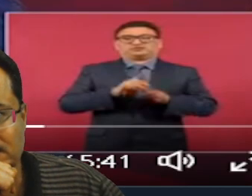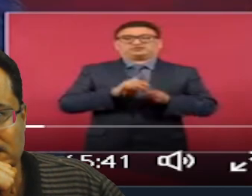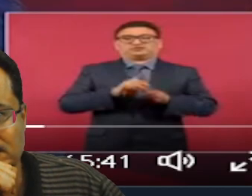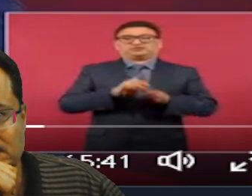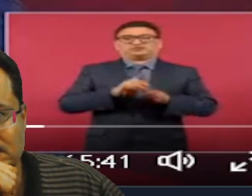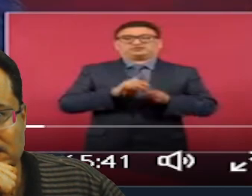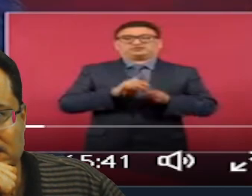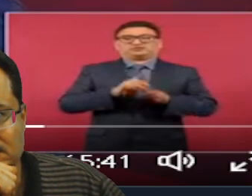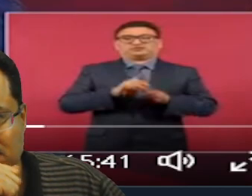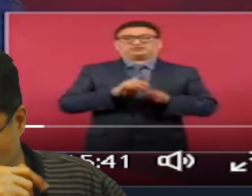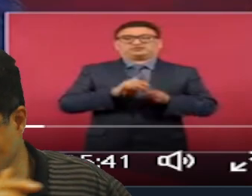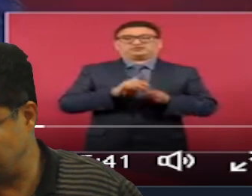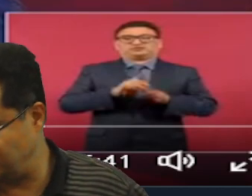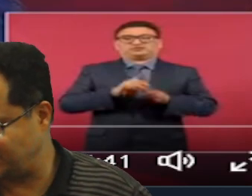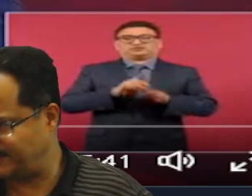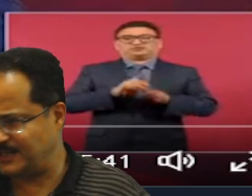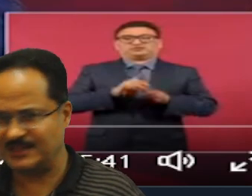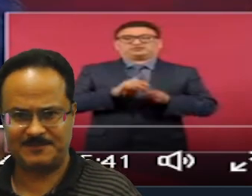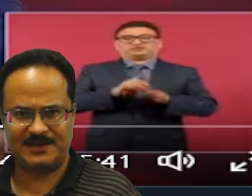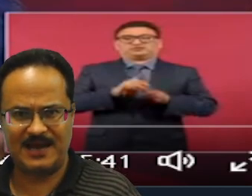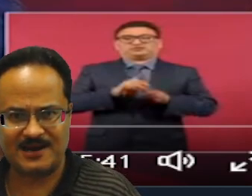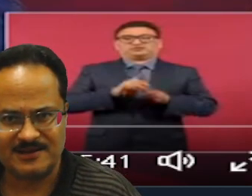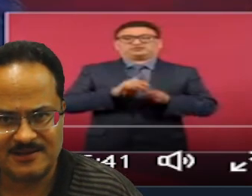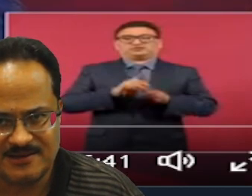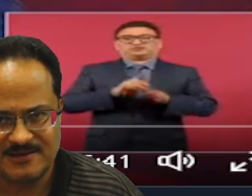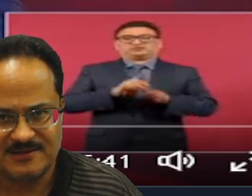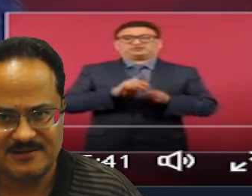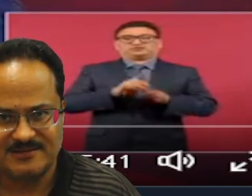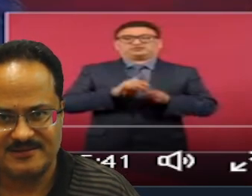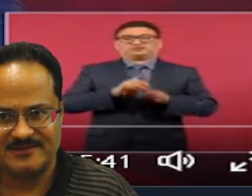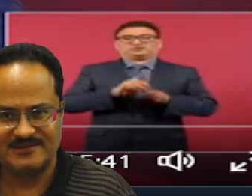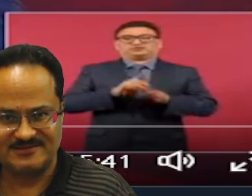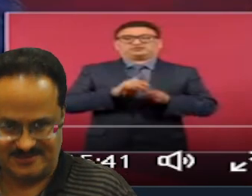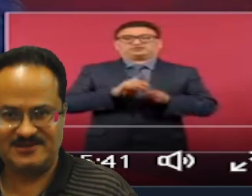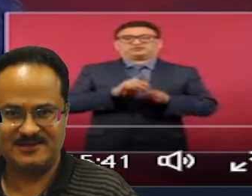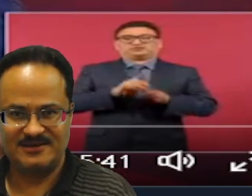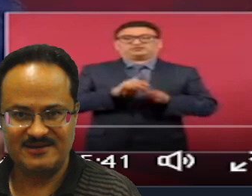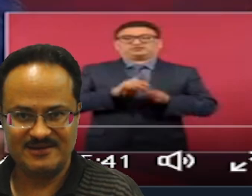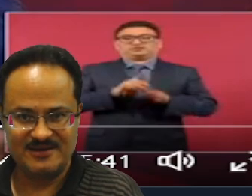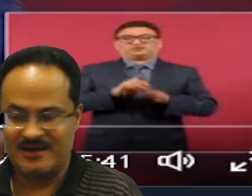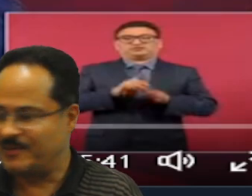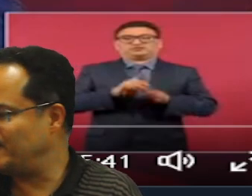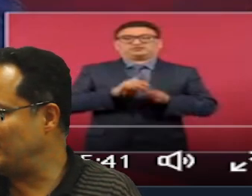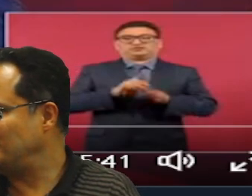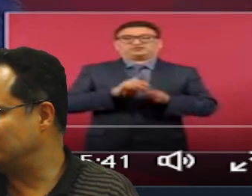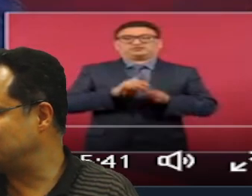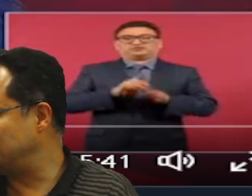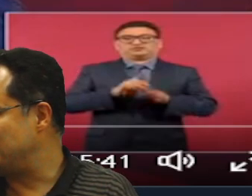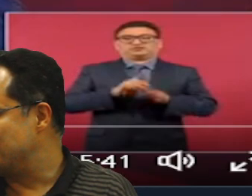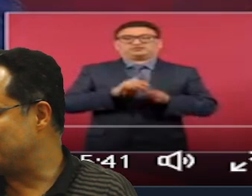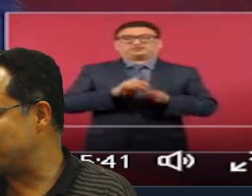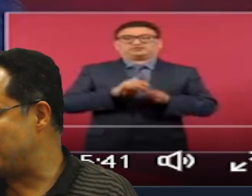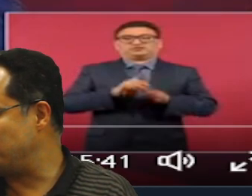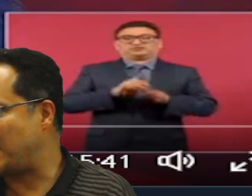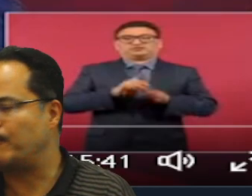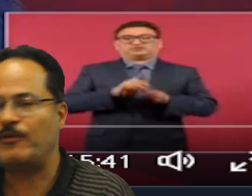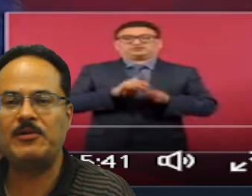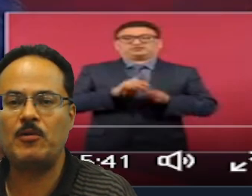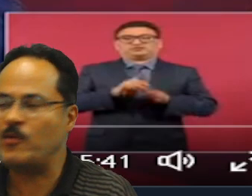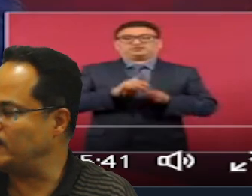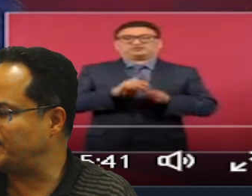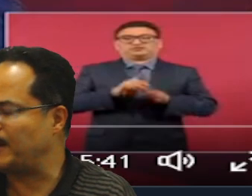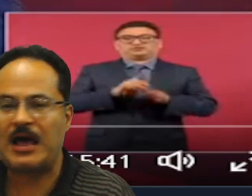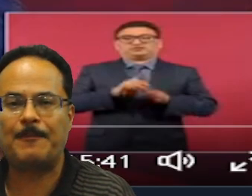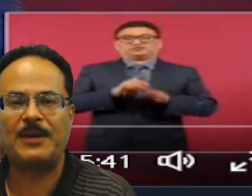general eso es lo que nos deberían de explicar pero no no estaré el